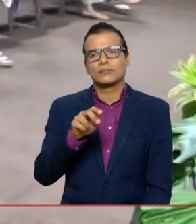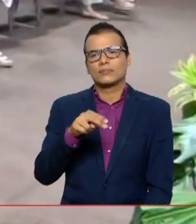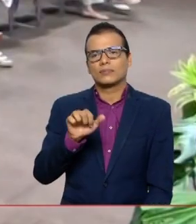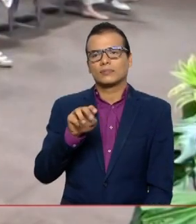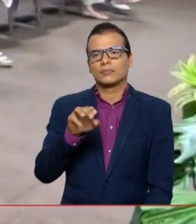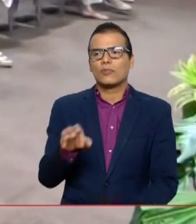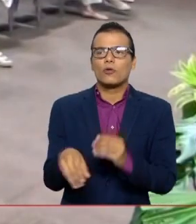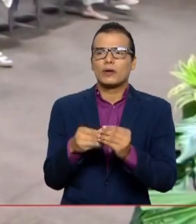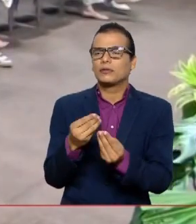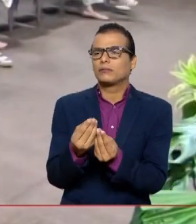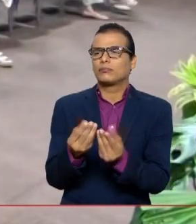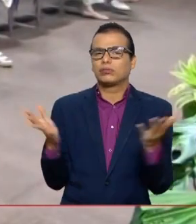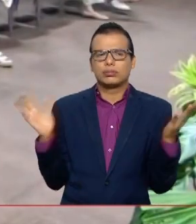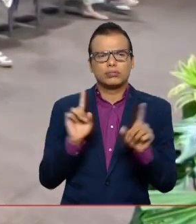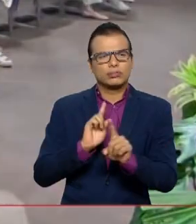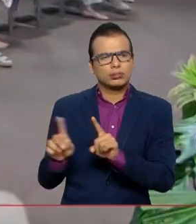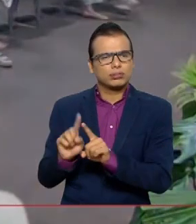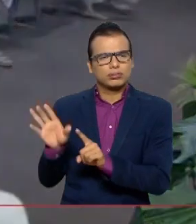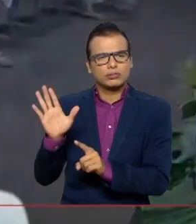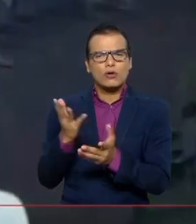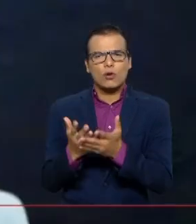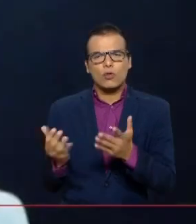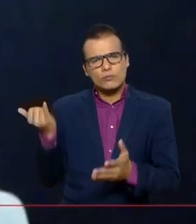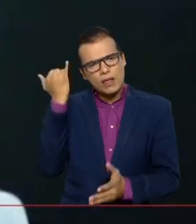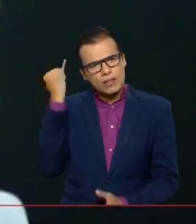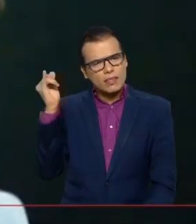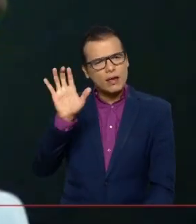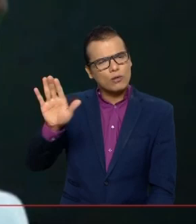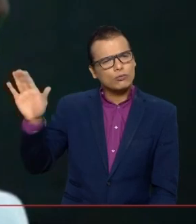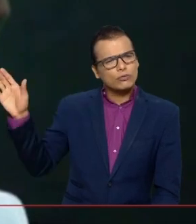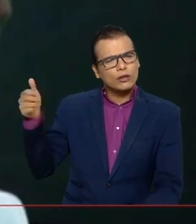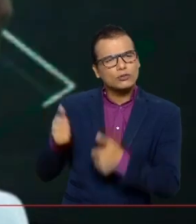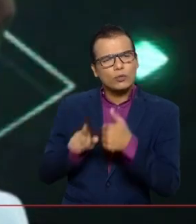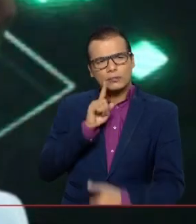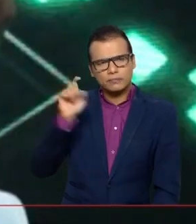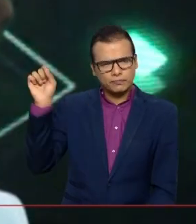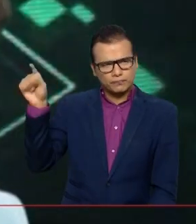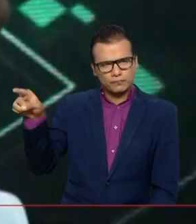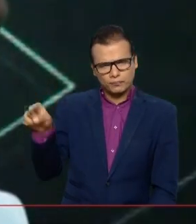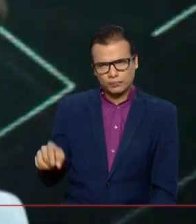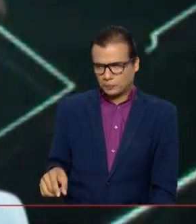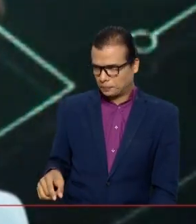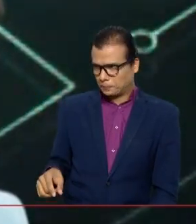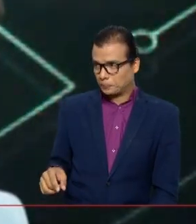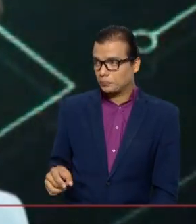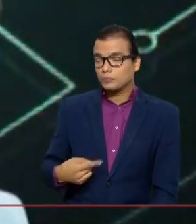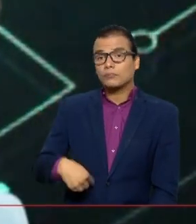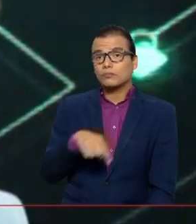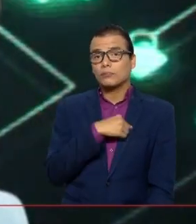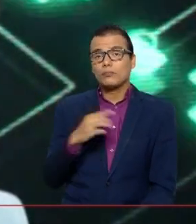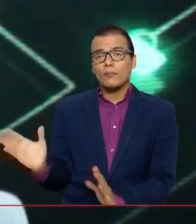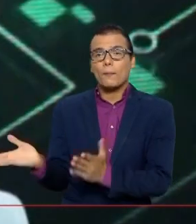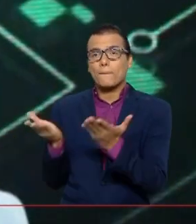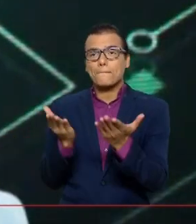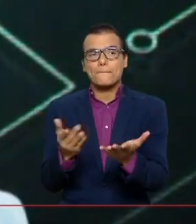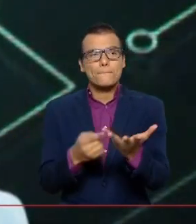otro tipo de Novedades en en la empresa básicamente lo que nosotros ofrecemos es una